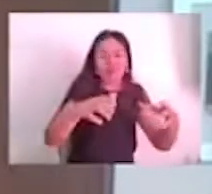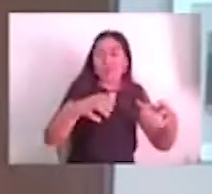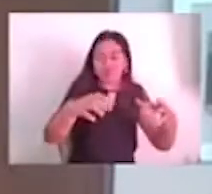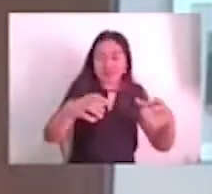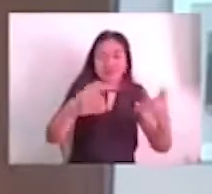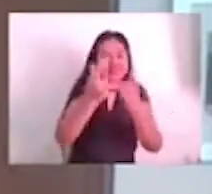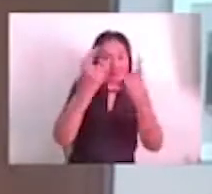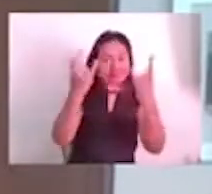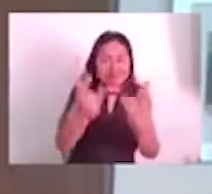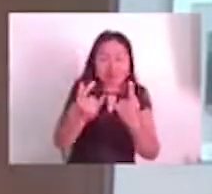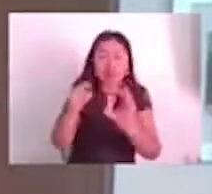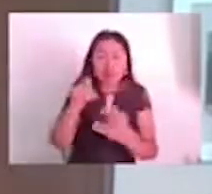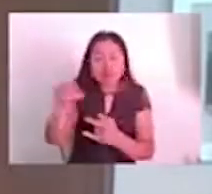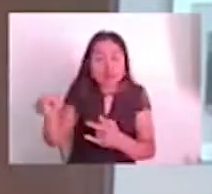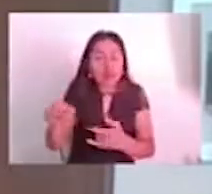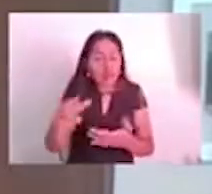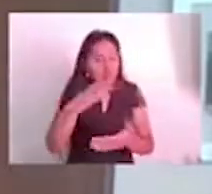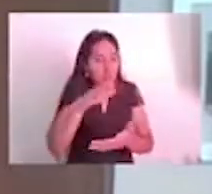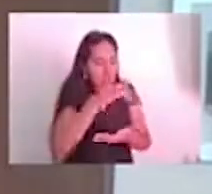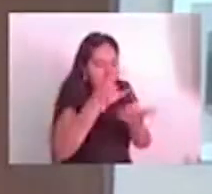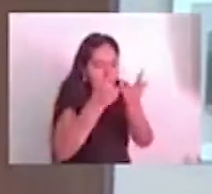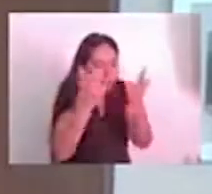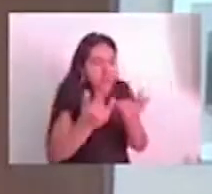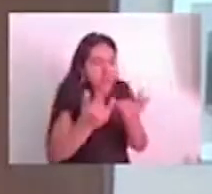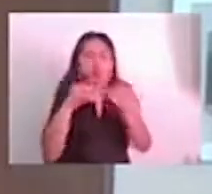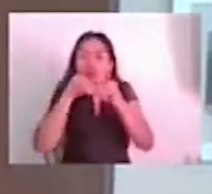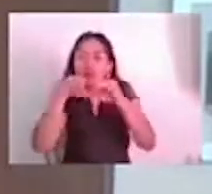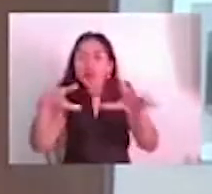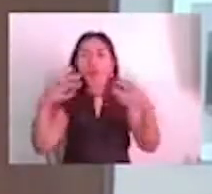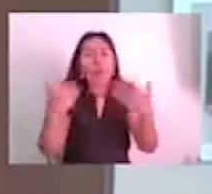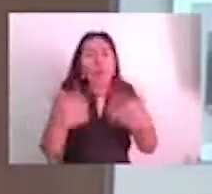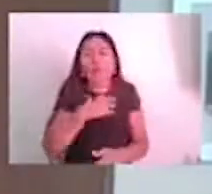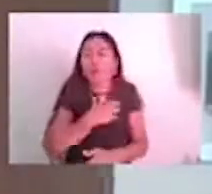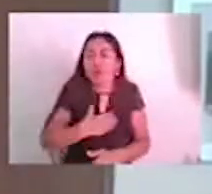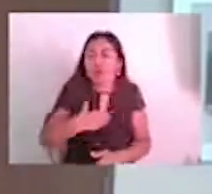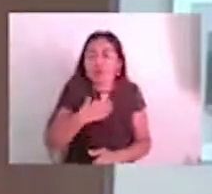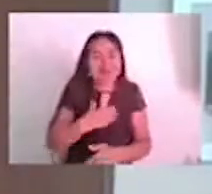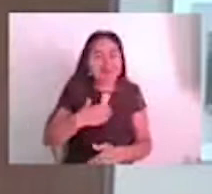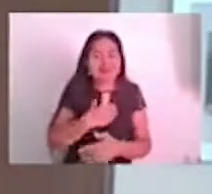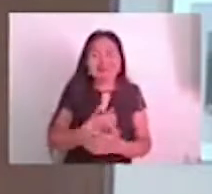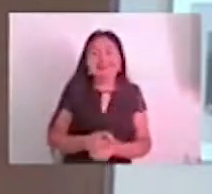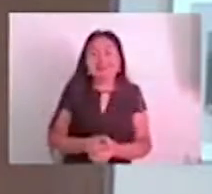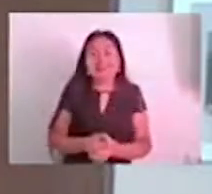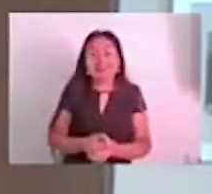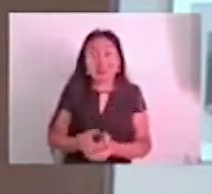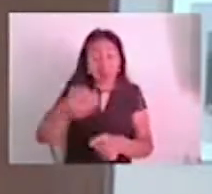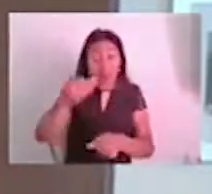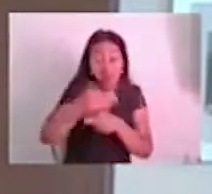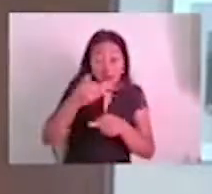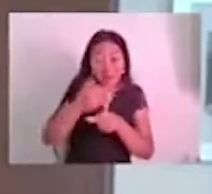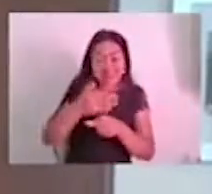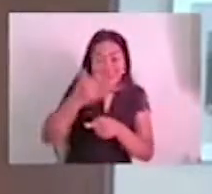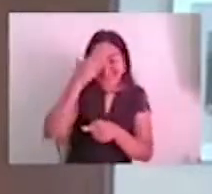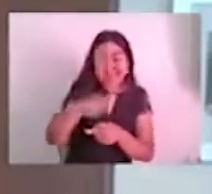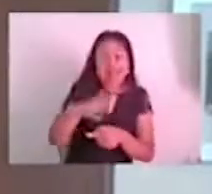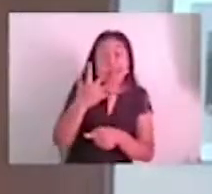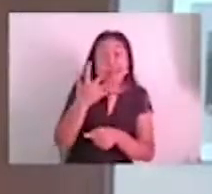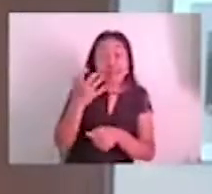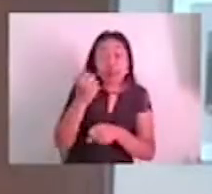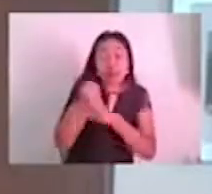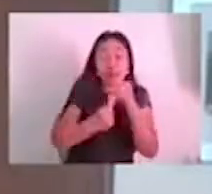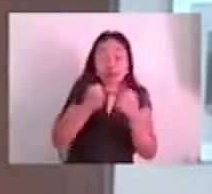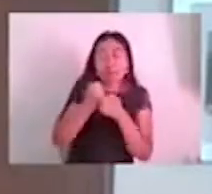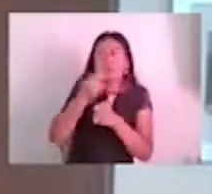a Tenochtitlán esta semana. Voces que hemos estado oyendo en réplica por la conmemoración de los 500 años de la